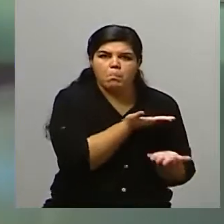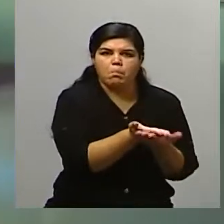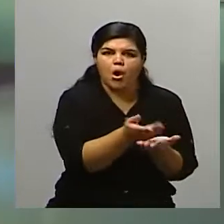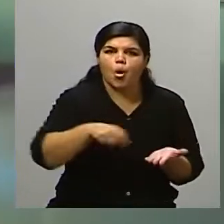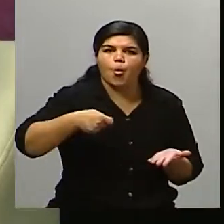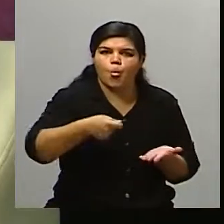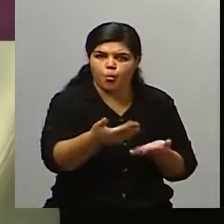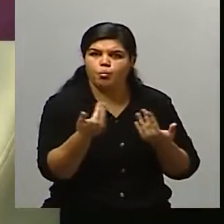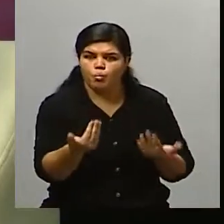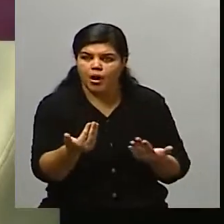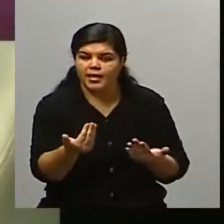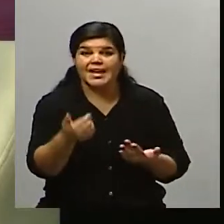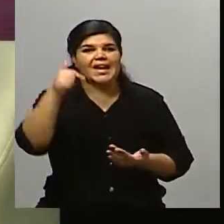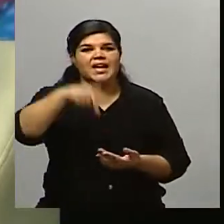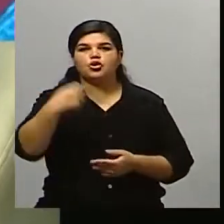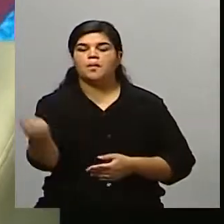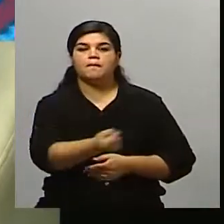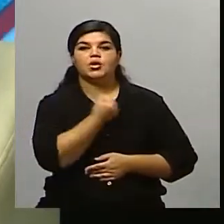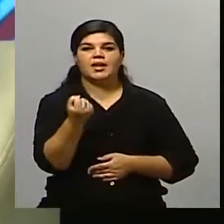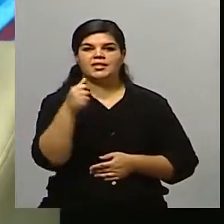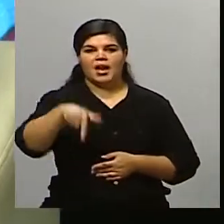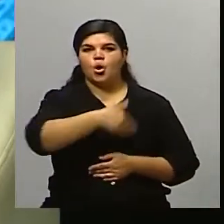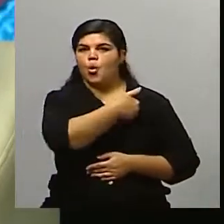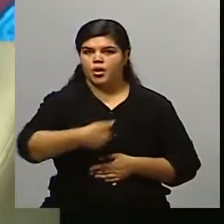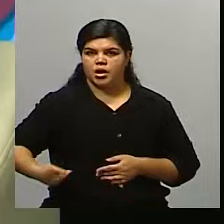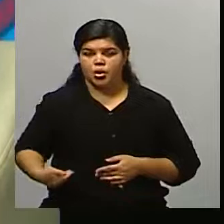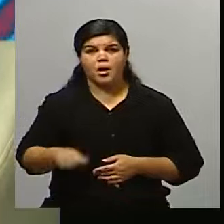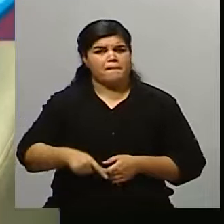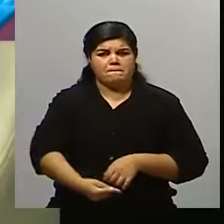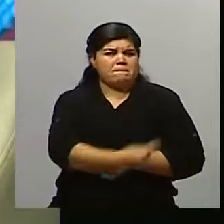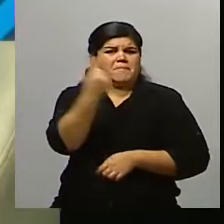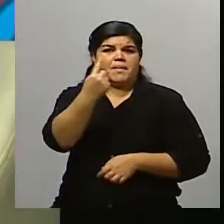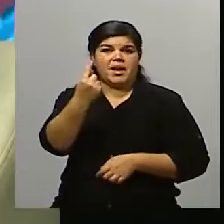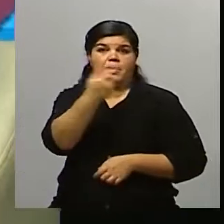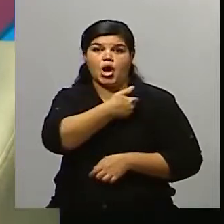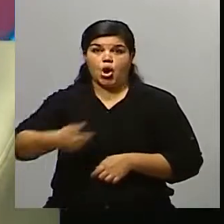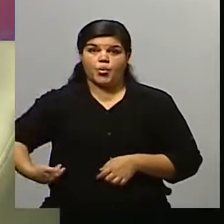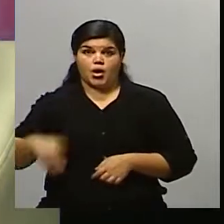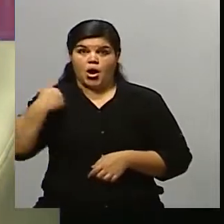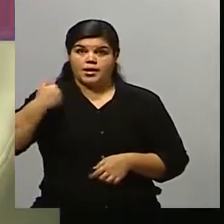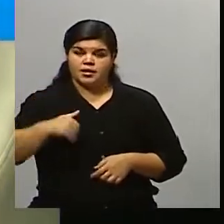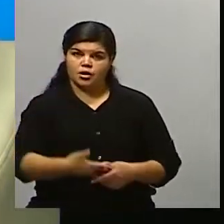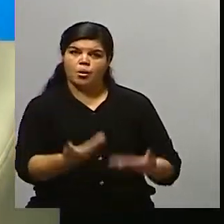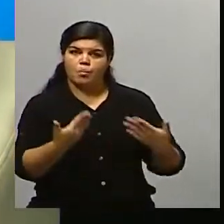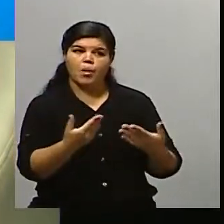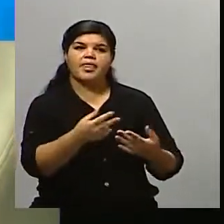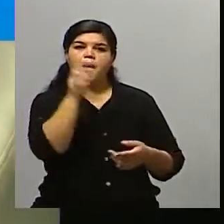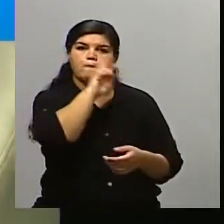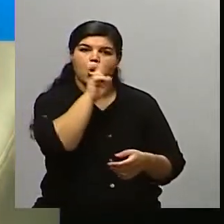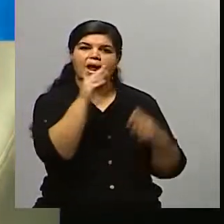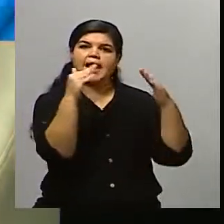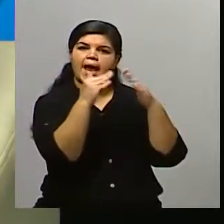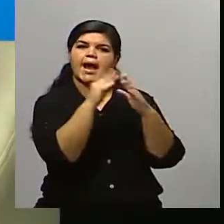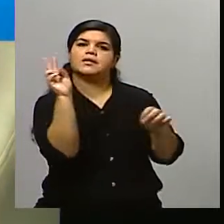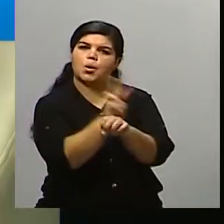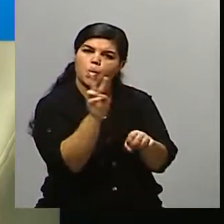medida más importante y más revolucionaria, ¿no? Es la primera vez que desde el Estado y desde el Estado argentino se reconocen las tareas de cuidado como un trabajo y se lo hace